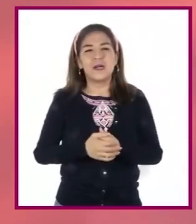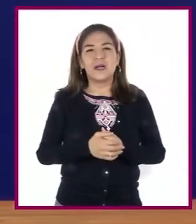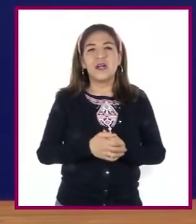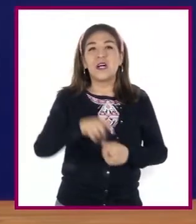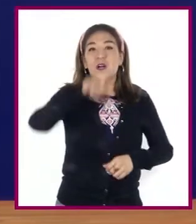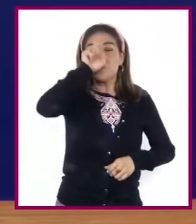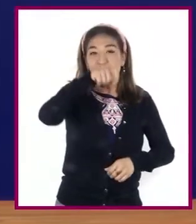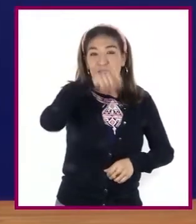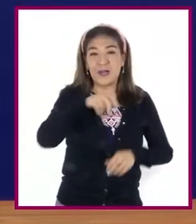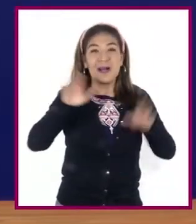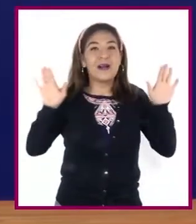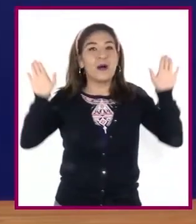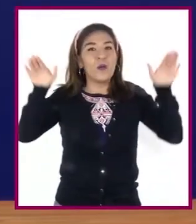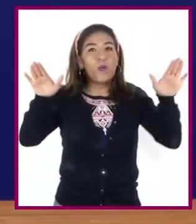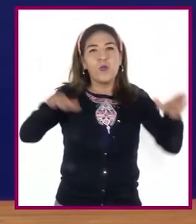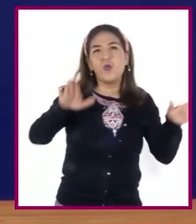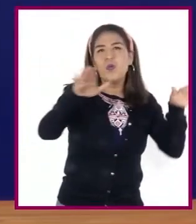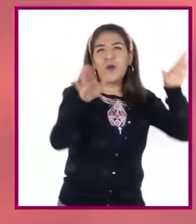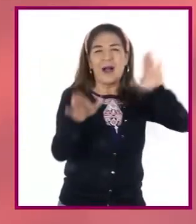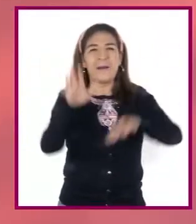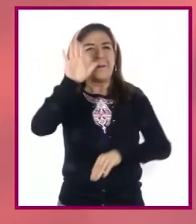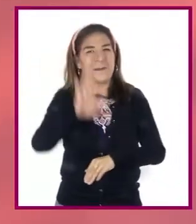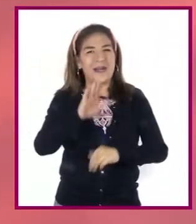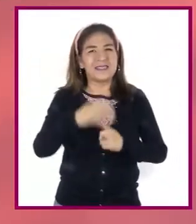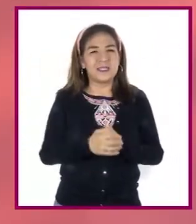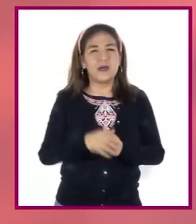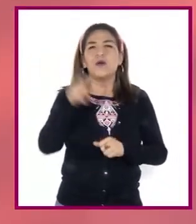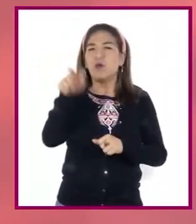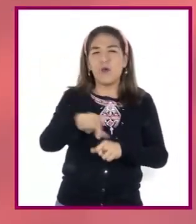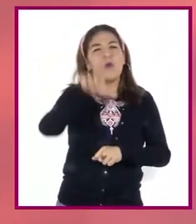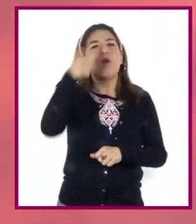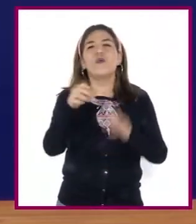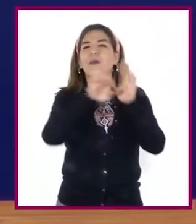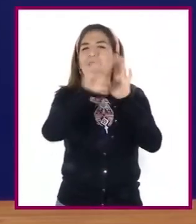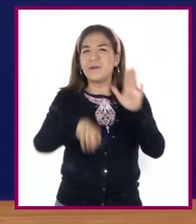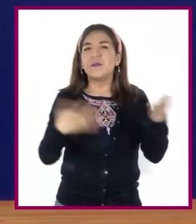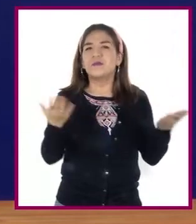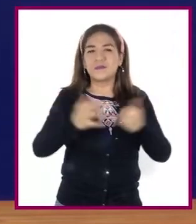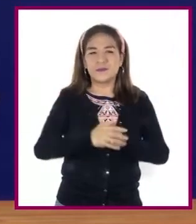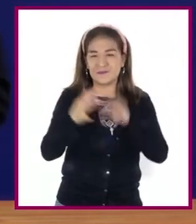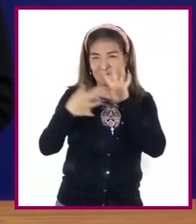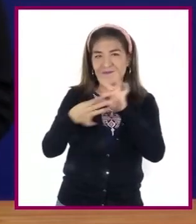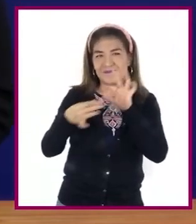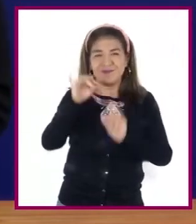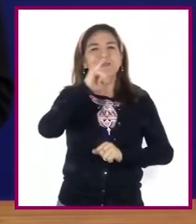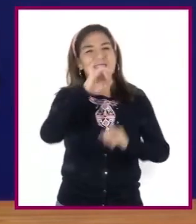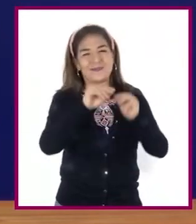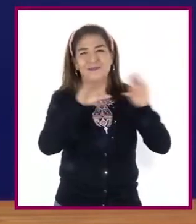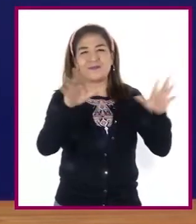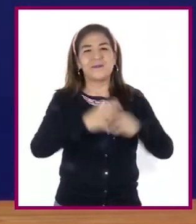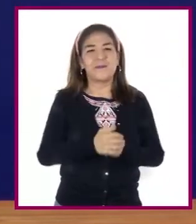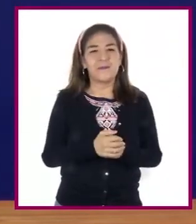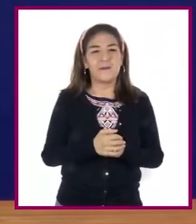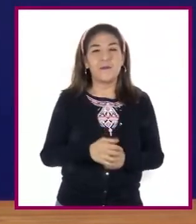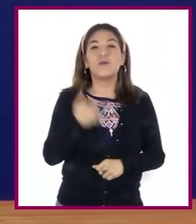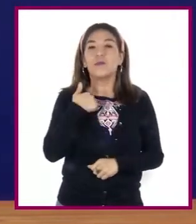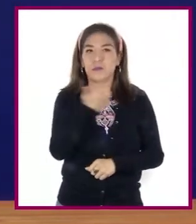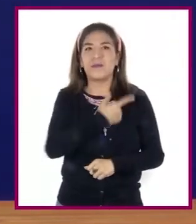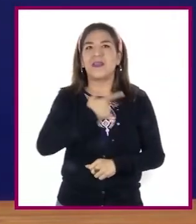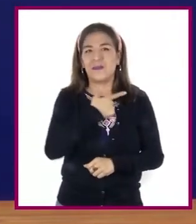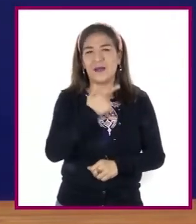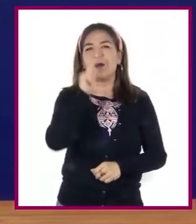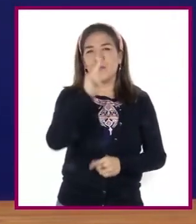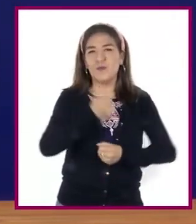loro volando. ¡Qué bien, maestra! Cuéntenos otro ejemplo. Claro que sí. Hay uno que me gusta